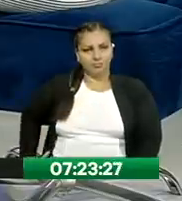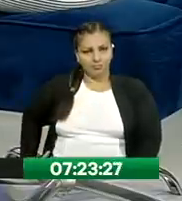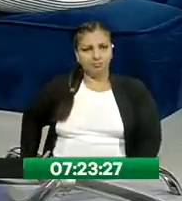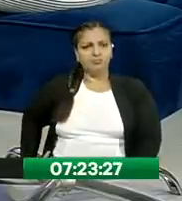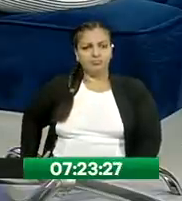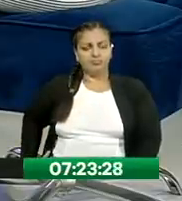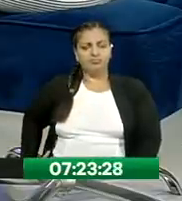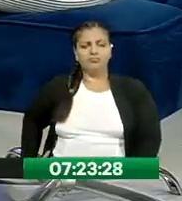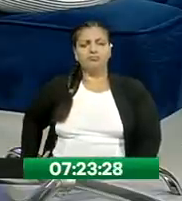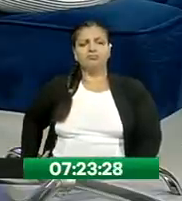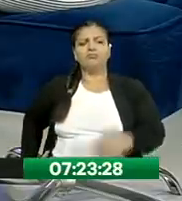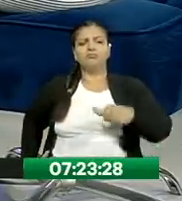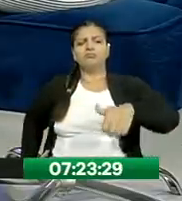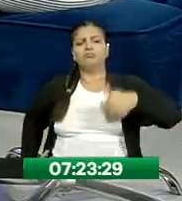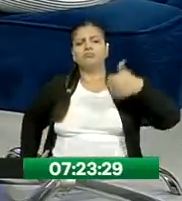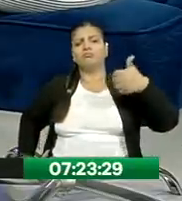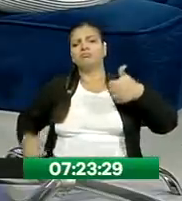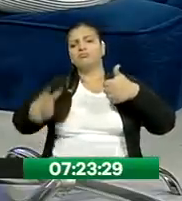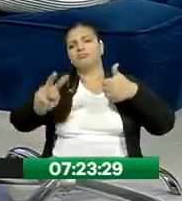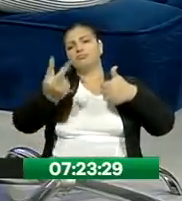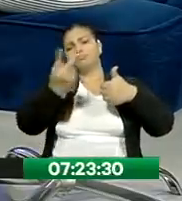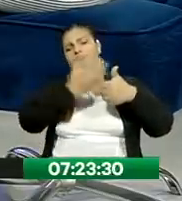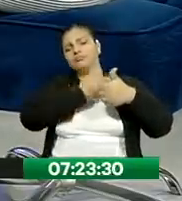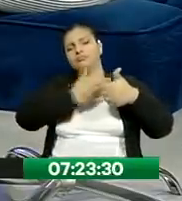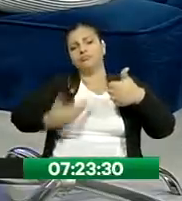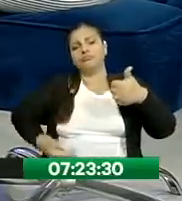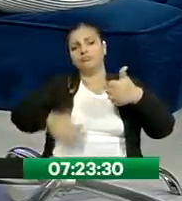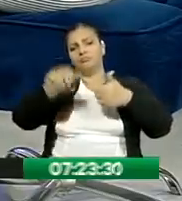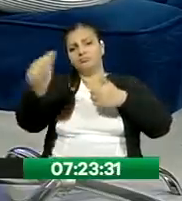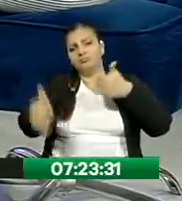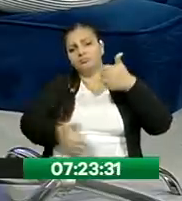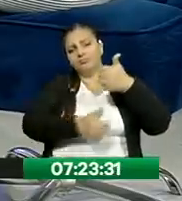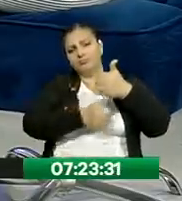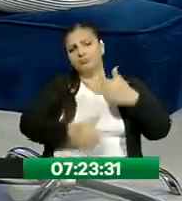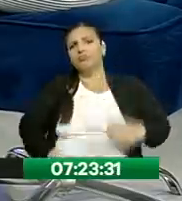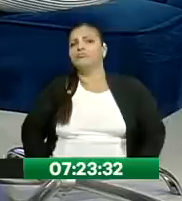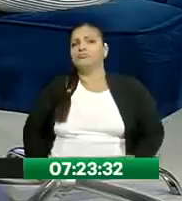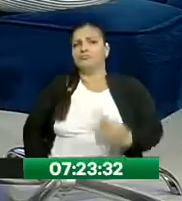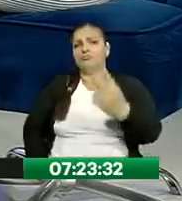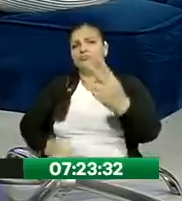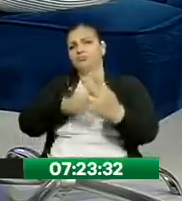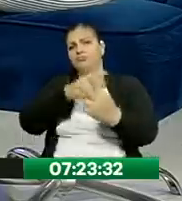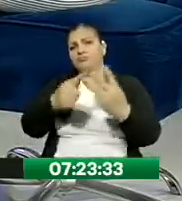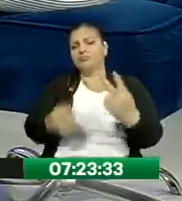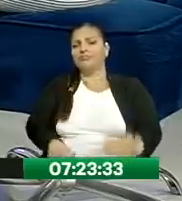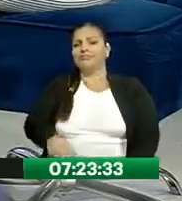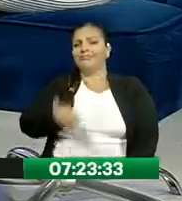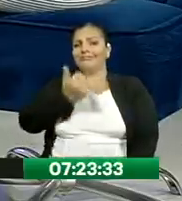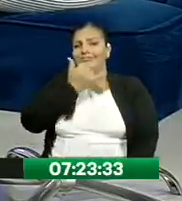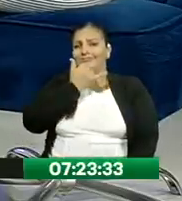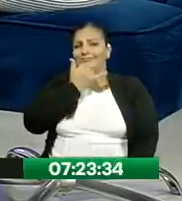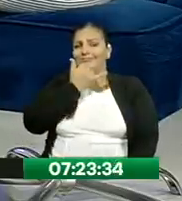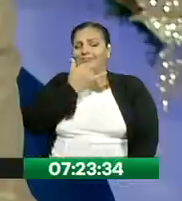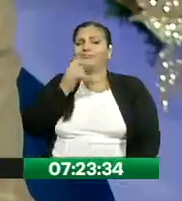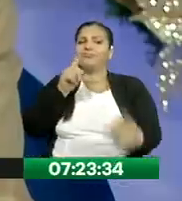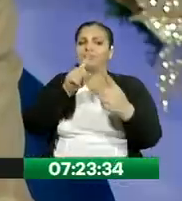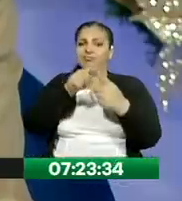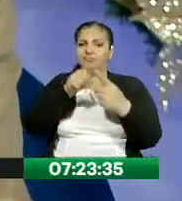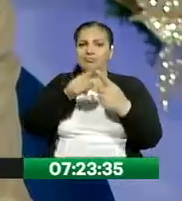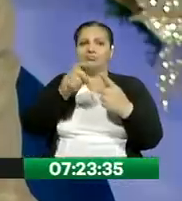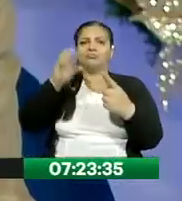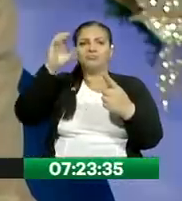que constituyen infracciones de carácter penal e indiscutiblemente violaciones a la